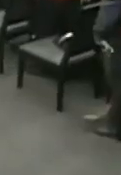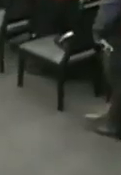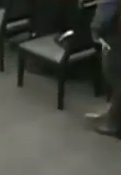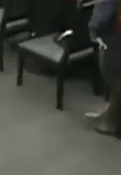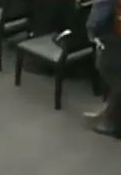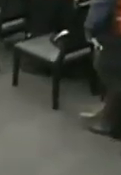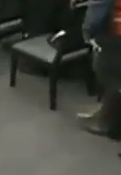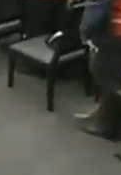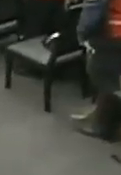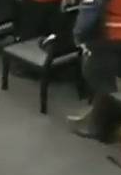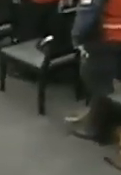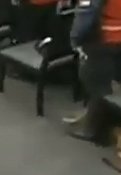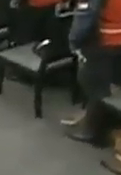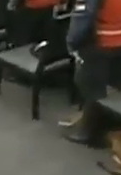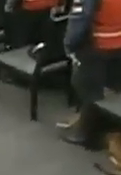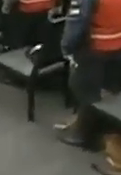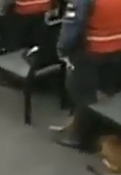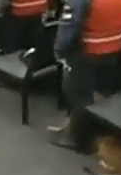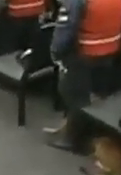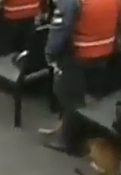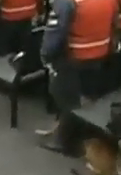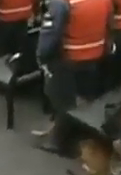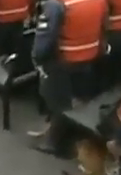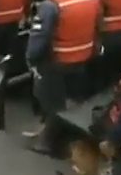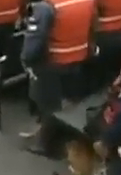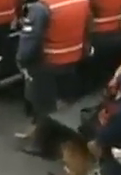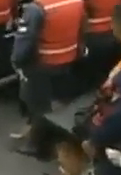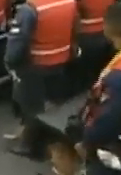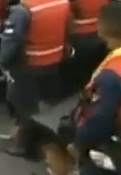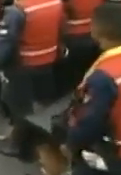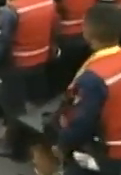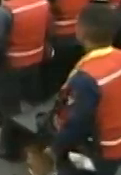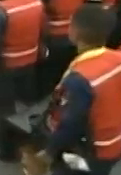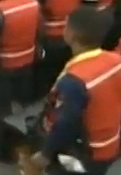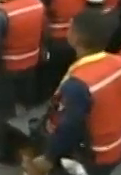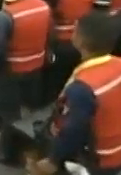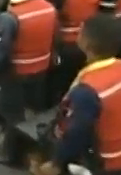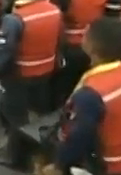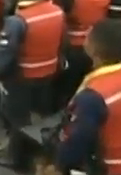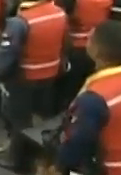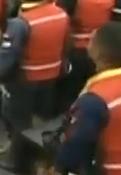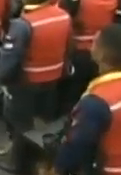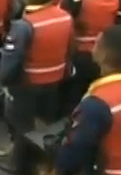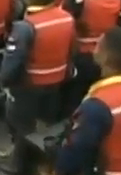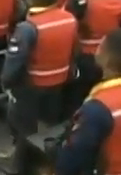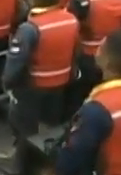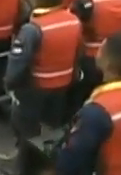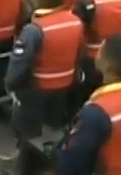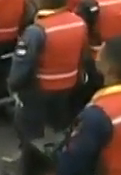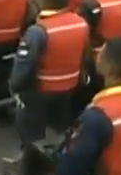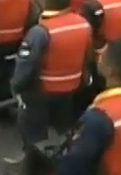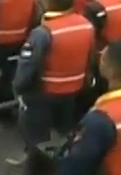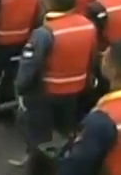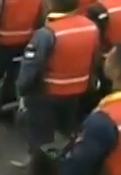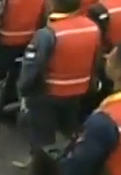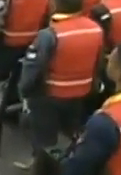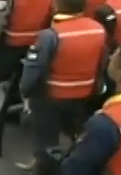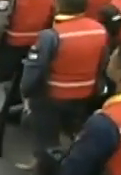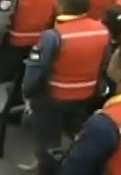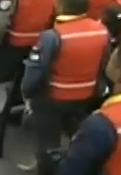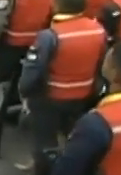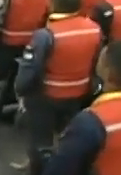su segunda clase precursor a los integrantes de la Fuerza de Tarea Humanitaria Simón Bolívar en